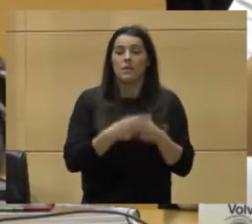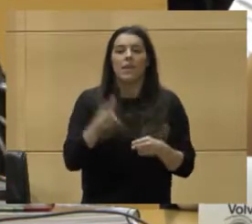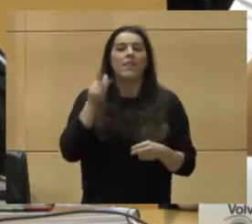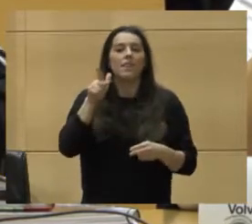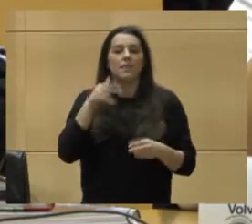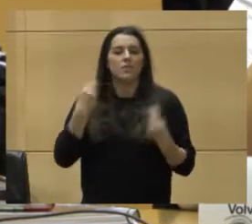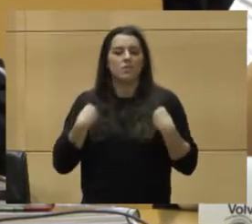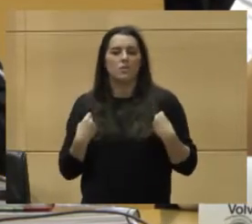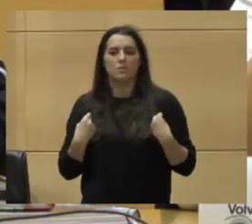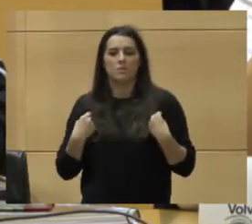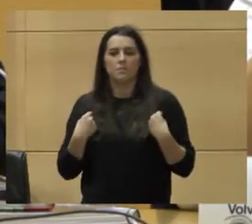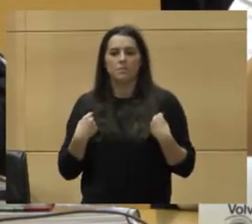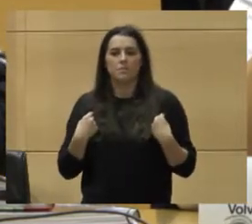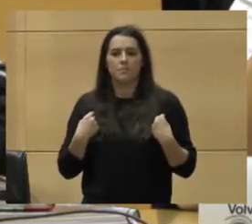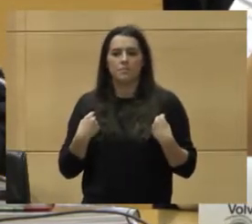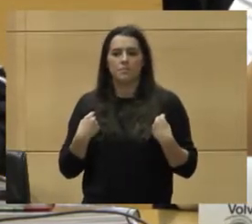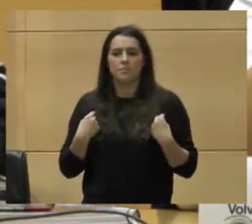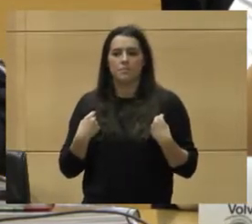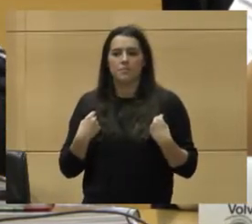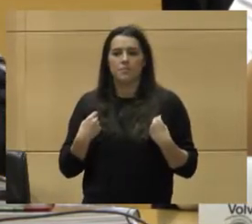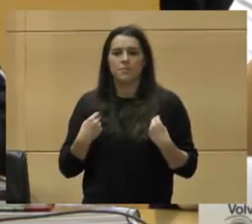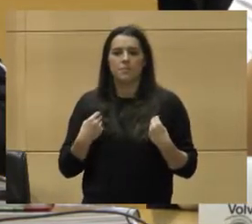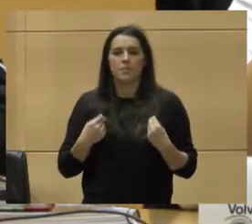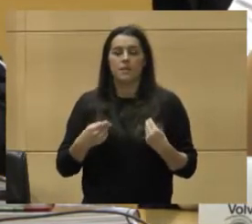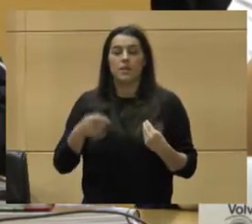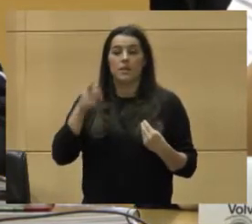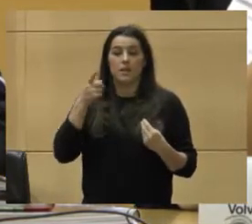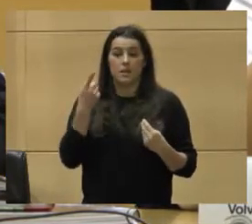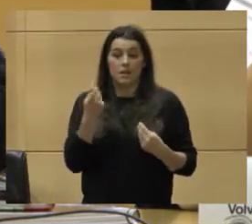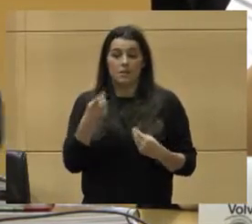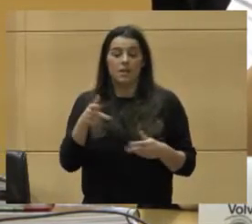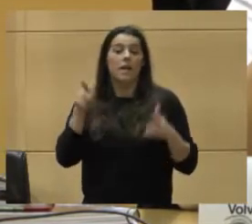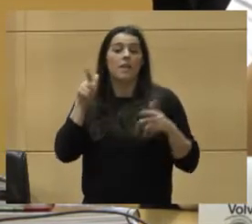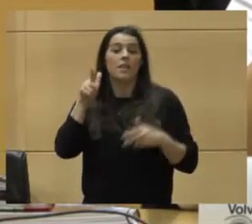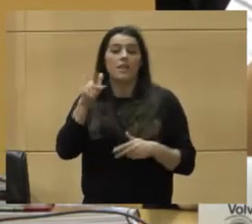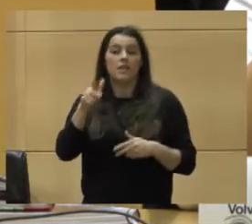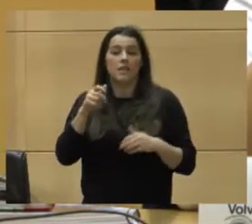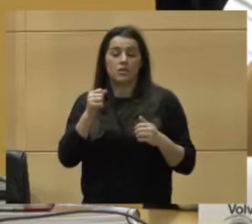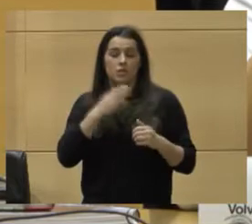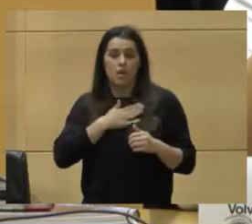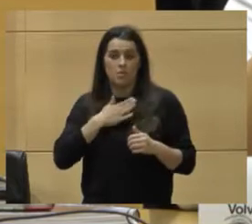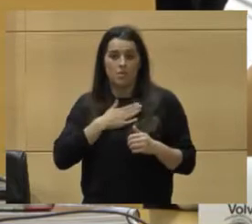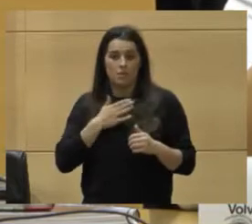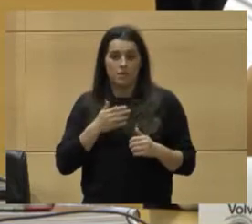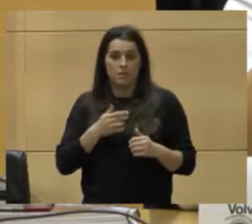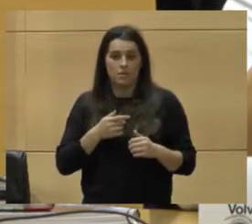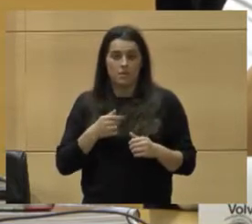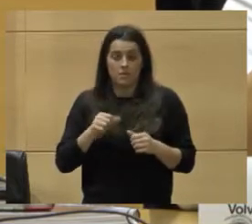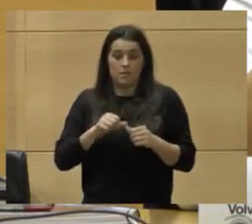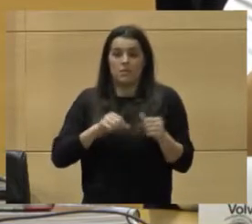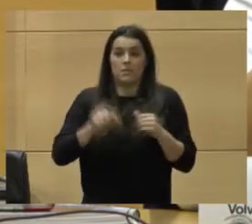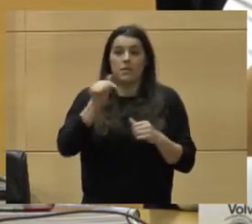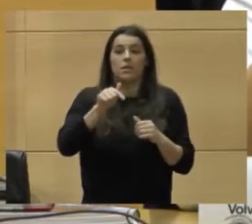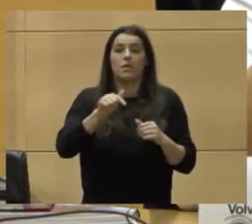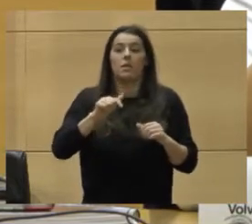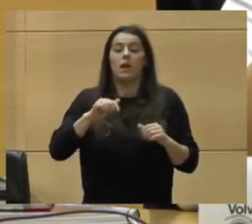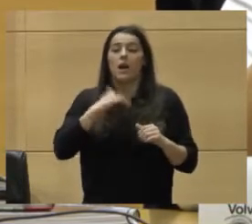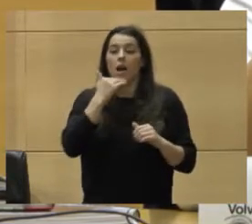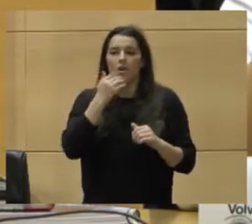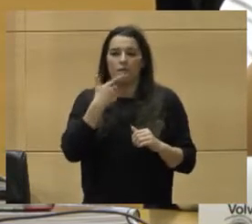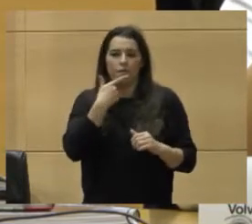y la necesidad de la limitación del derecho a la propiedad y en concreto en ese momento se manifestaba en algo muy sencillo que era